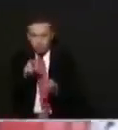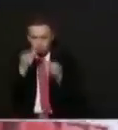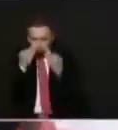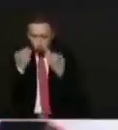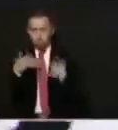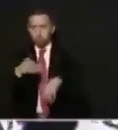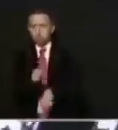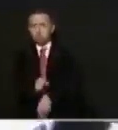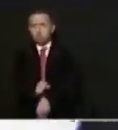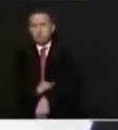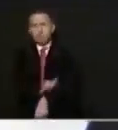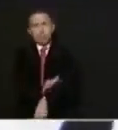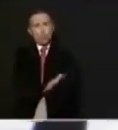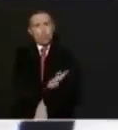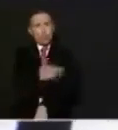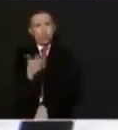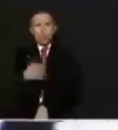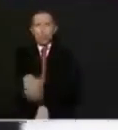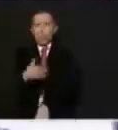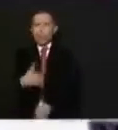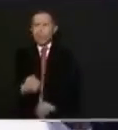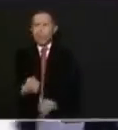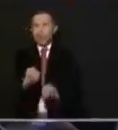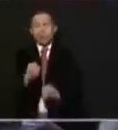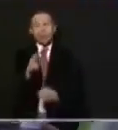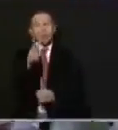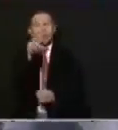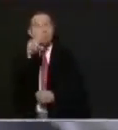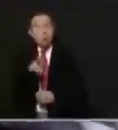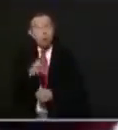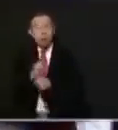bueno, la emoción gana, Jorge. Es una ceremonia realmente